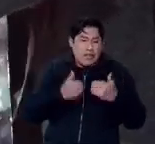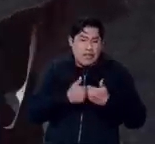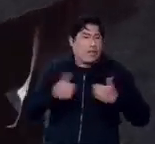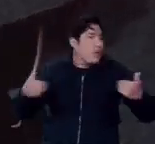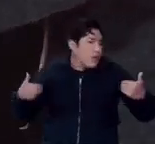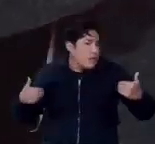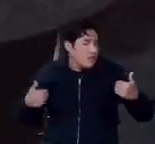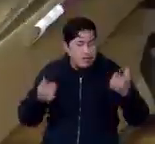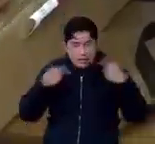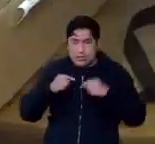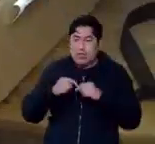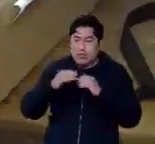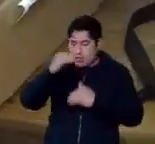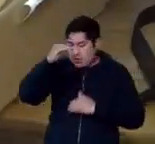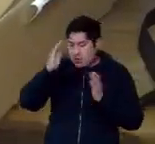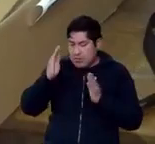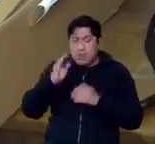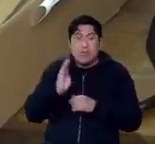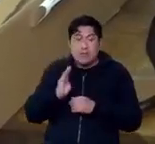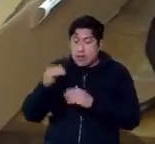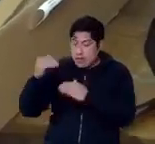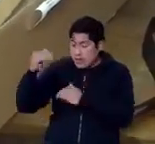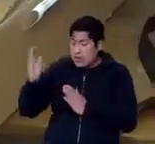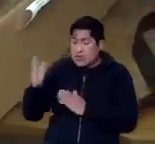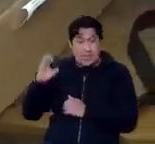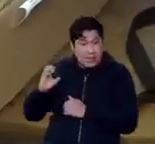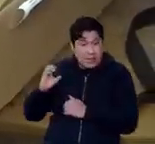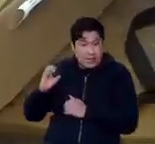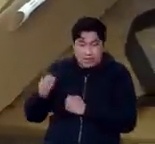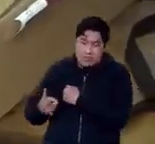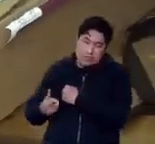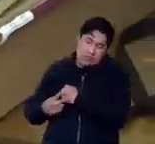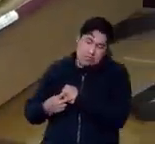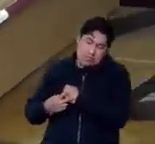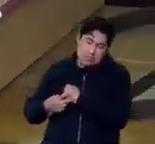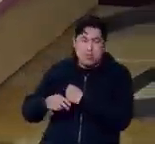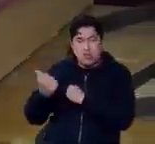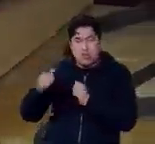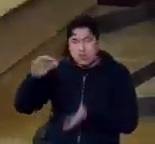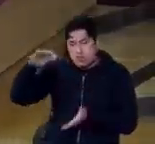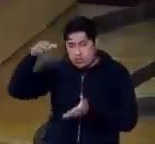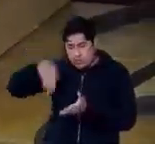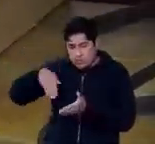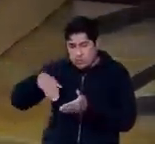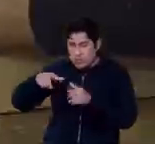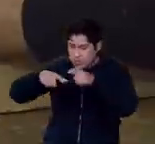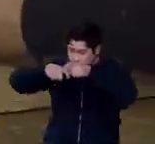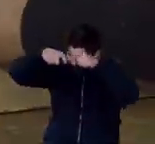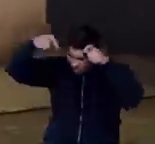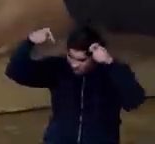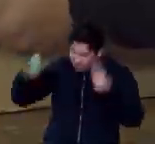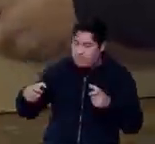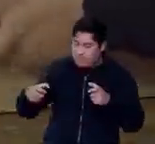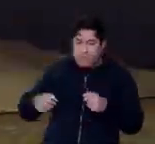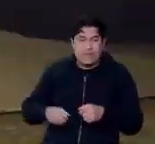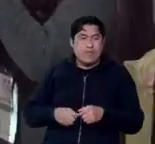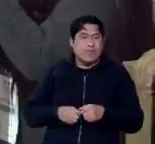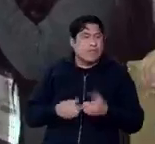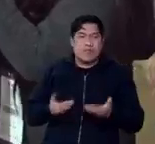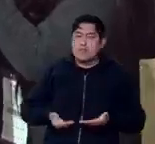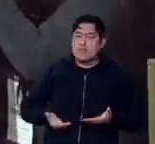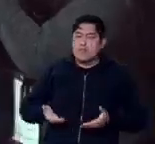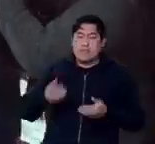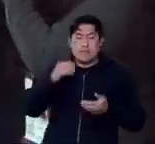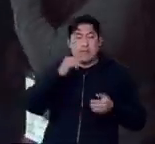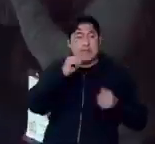irá de manera separada, mientras que los sobres B y C y el material sobrante se guardan en la maleta electoral que será precintada. Los